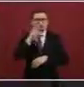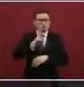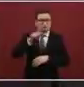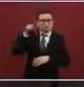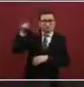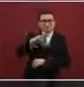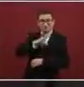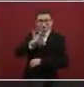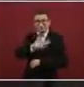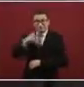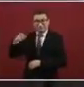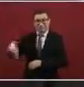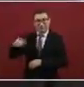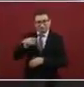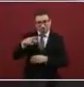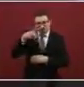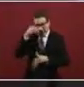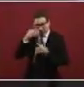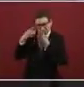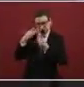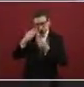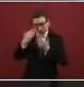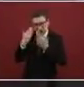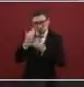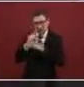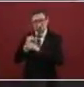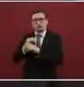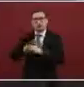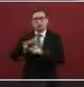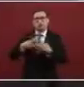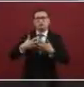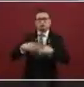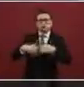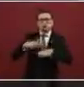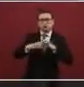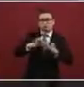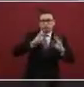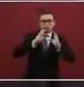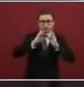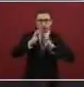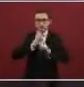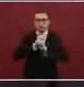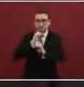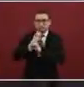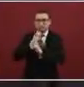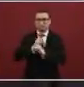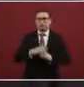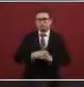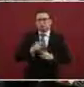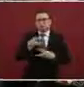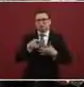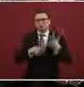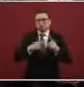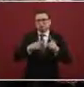habían formado cuadros altamente capacitados en la industria, las telecomunicaciones, los transportes, así como en las